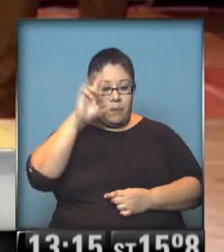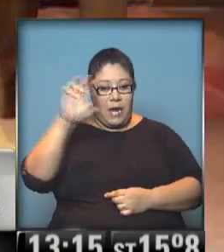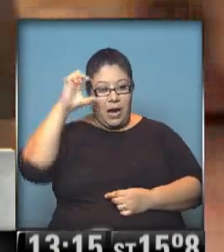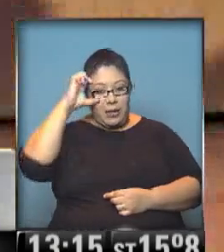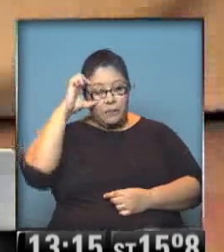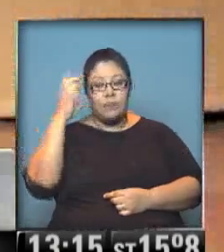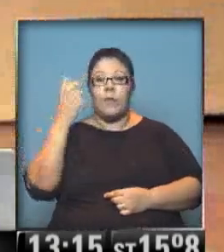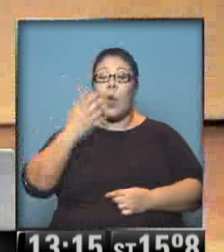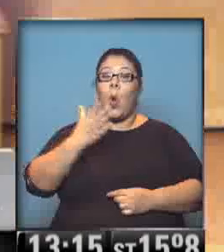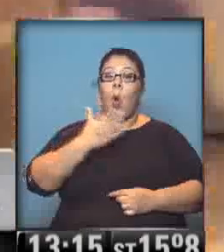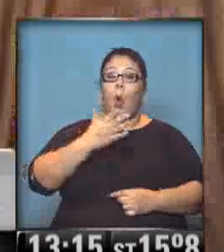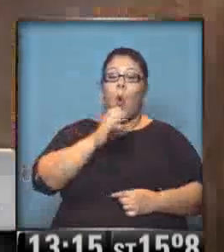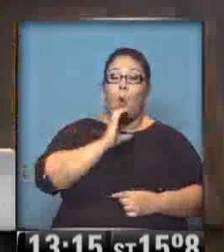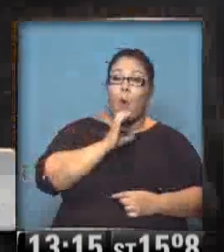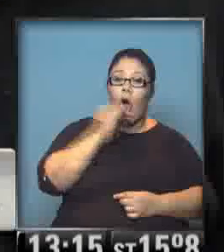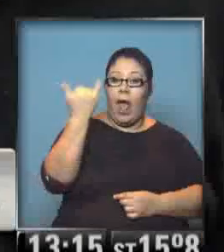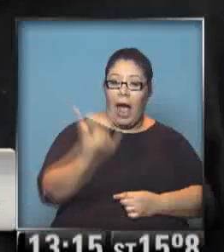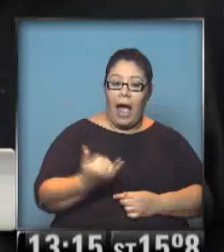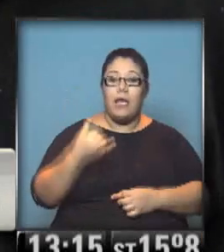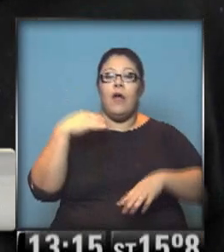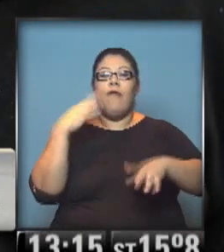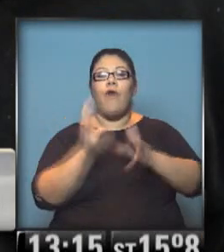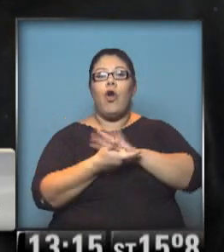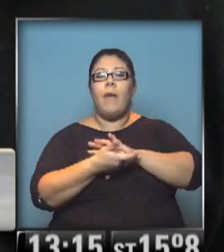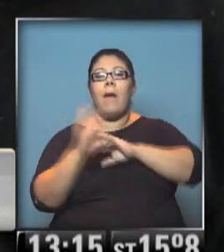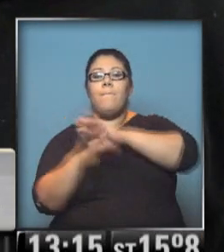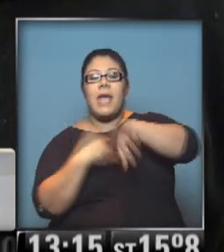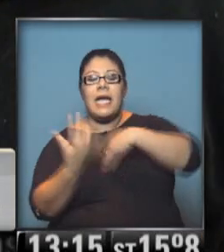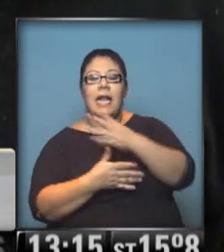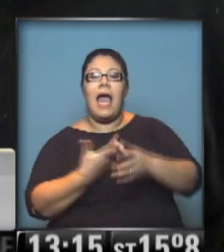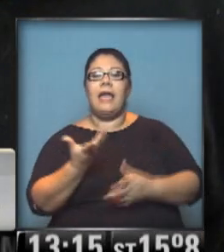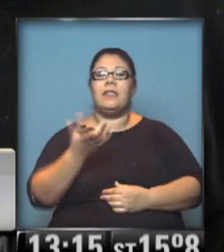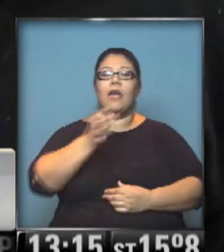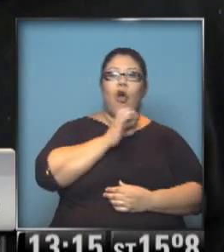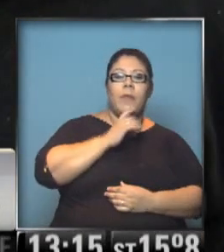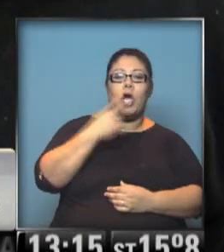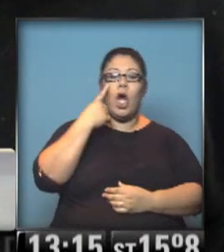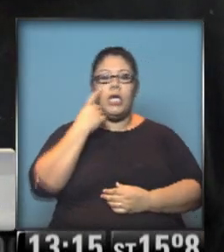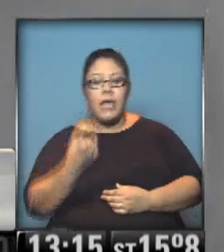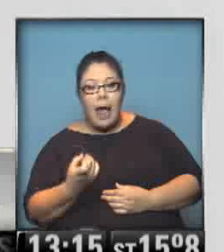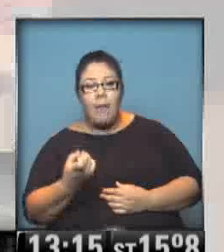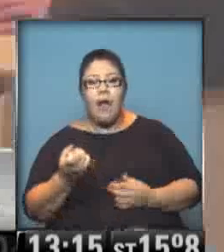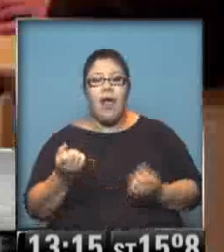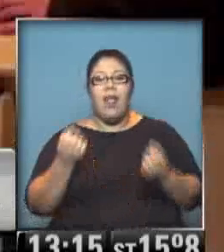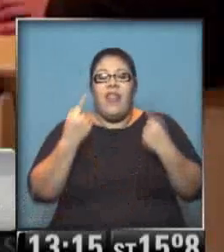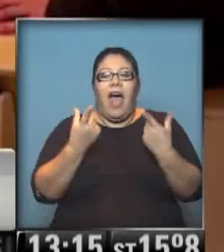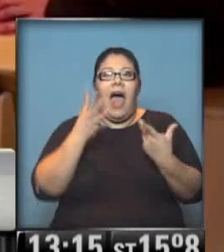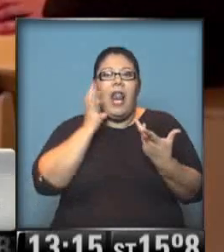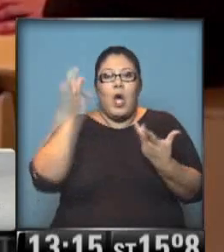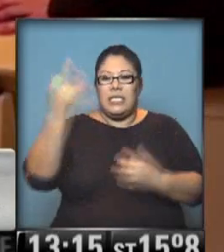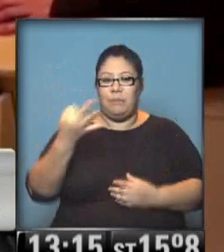humor muy particular, donde la mezcla entre lo cómico y lo trágico hacen un condimento bastante especial.